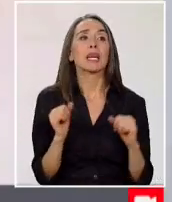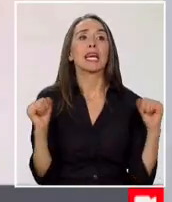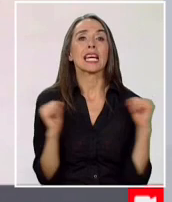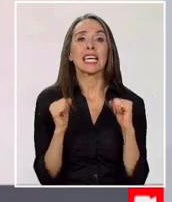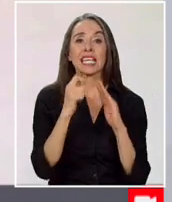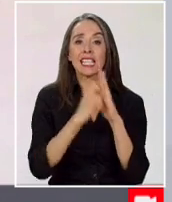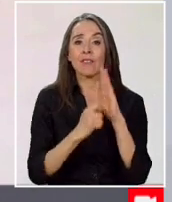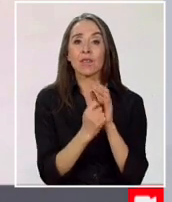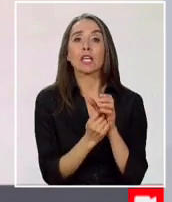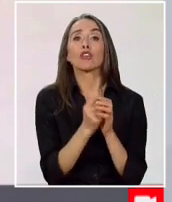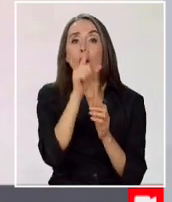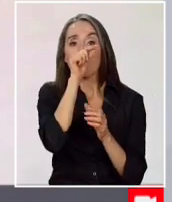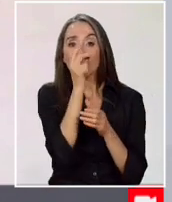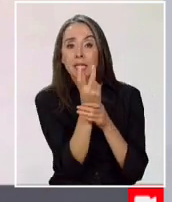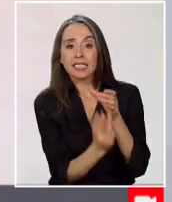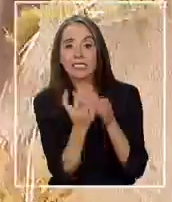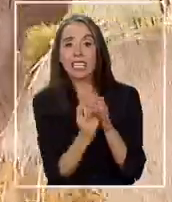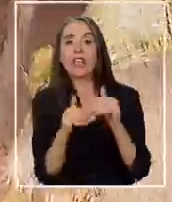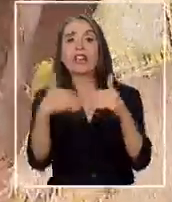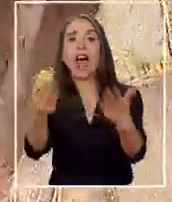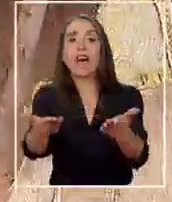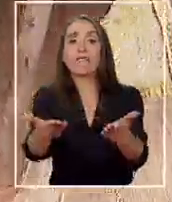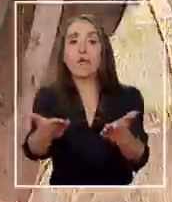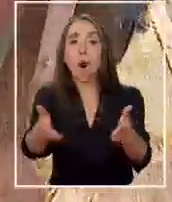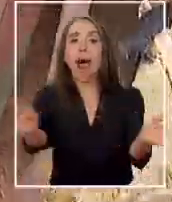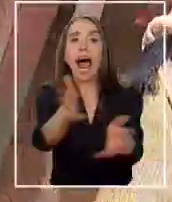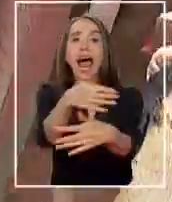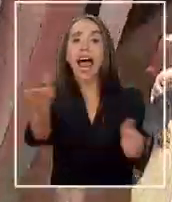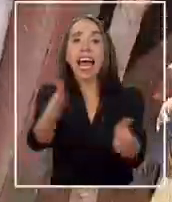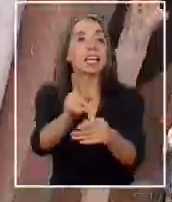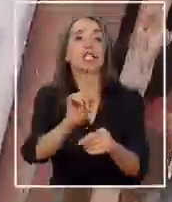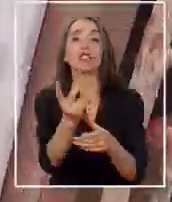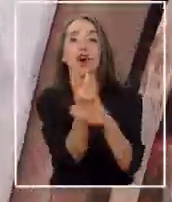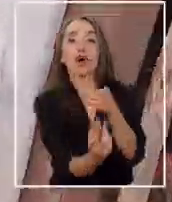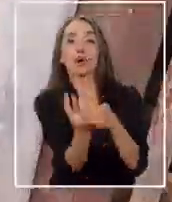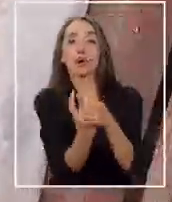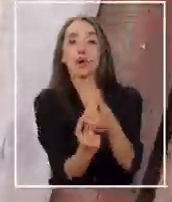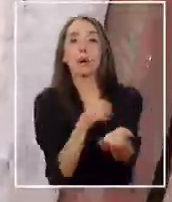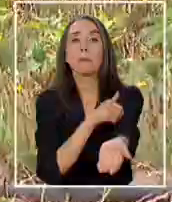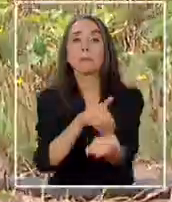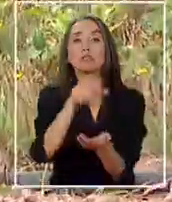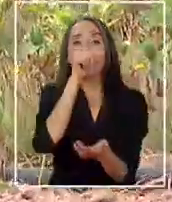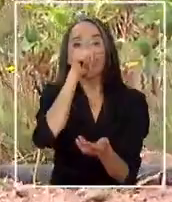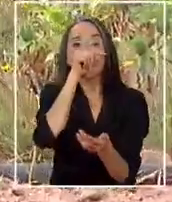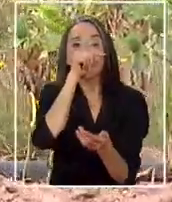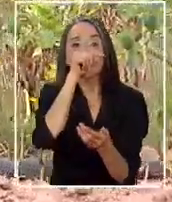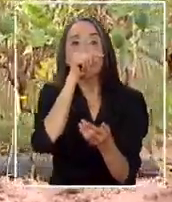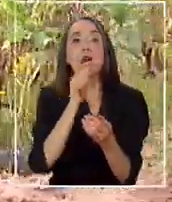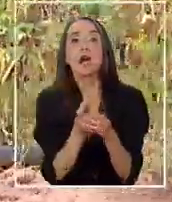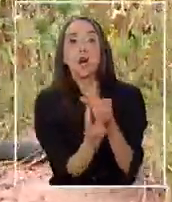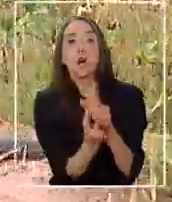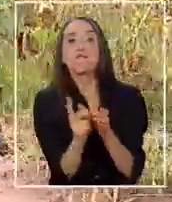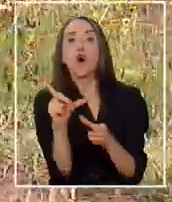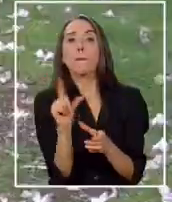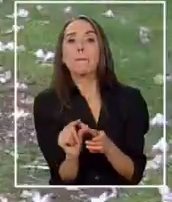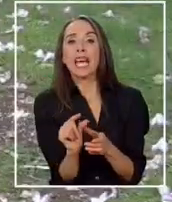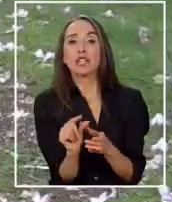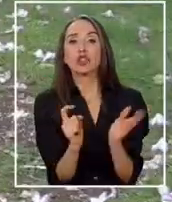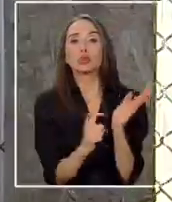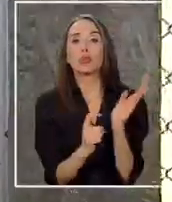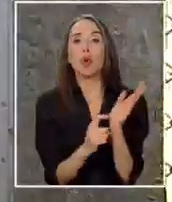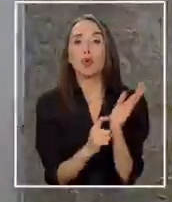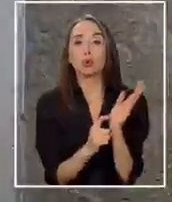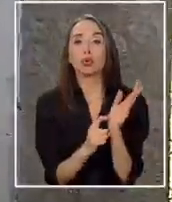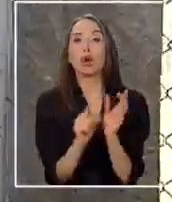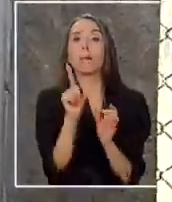la producción de las aves de traspatio, que son también algunos millones de gallinas. No son tan productivas, pero son algunos millones de gallinas, por lo